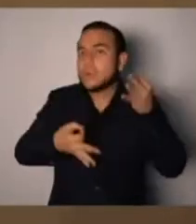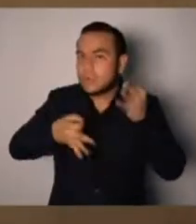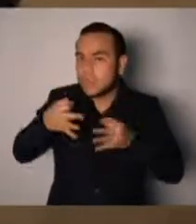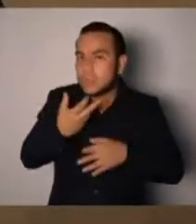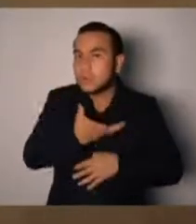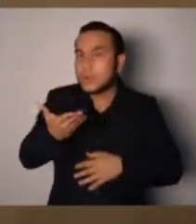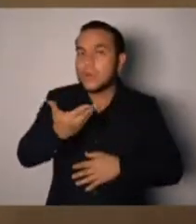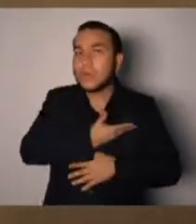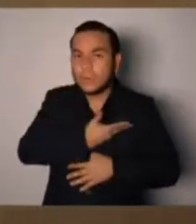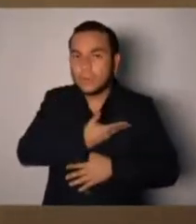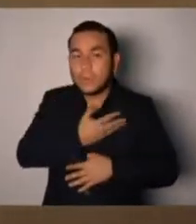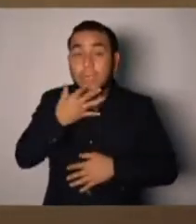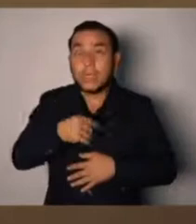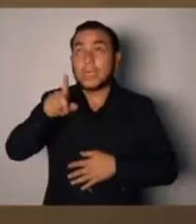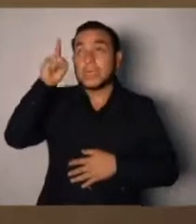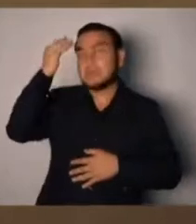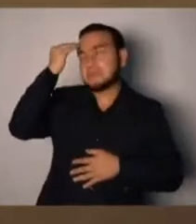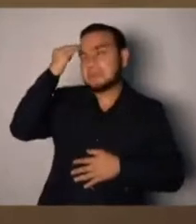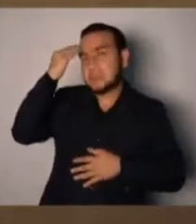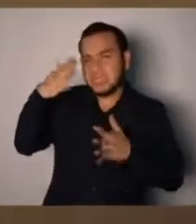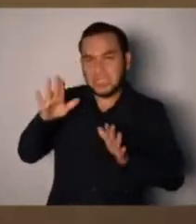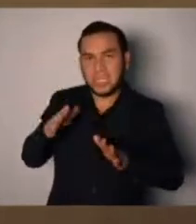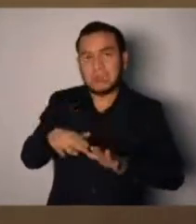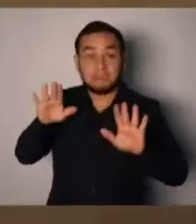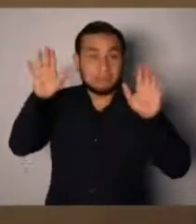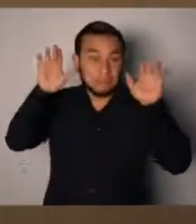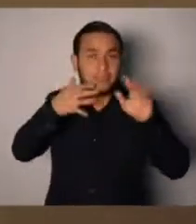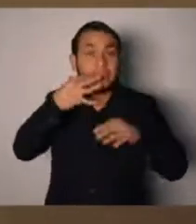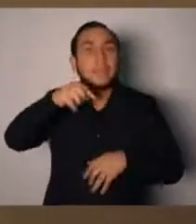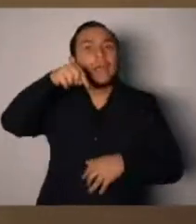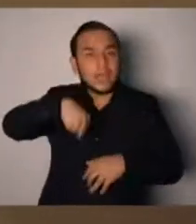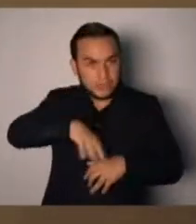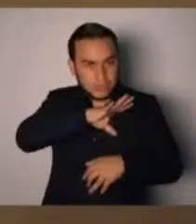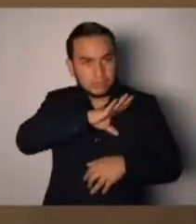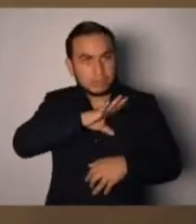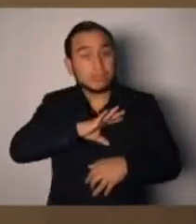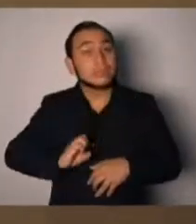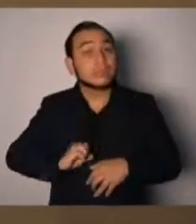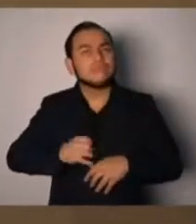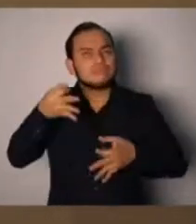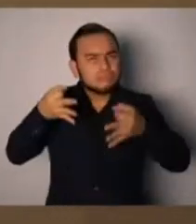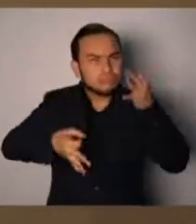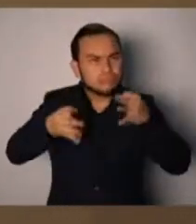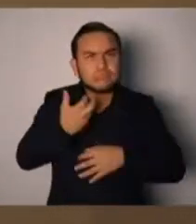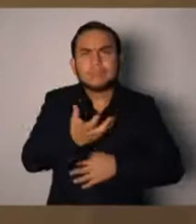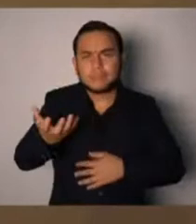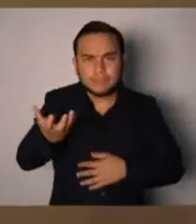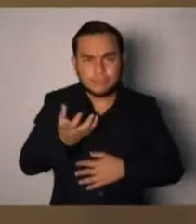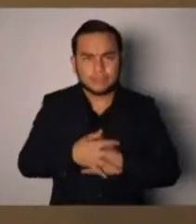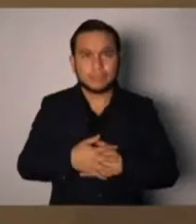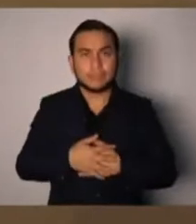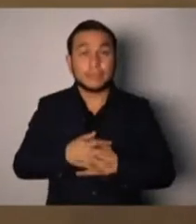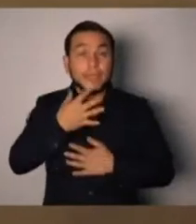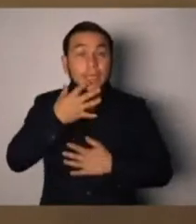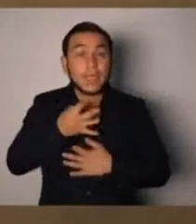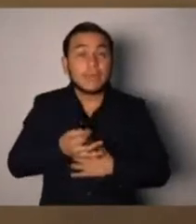del hombre porque la justicia de dios de esa nadie se la quita pero tiene que haber también justicia en el hombre es